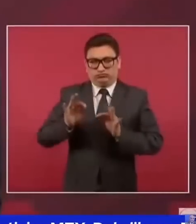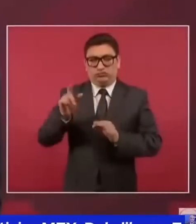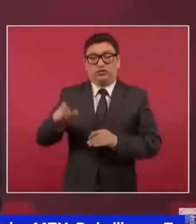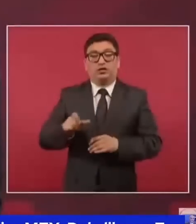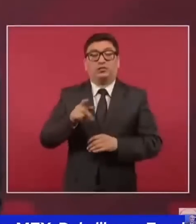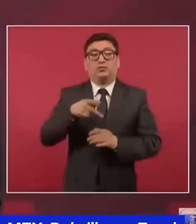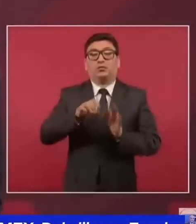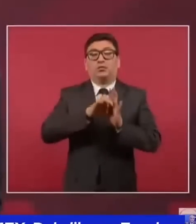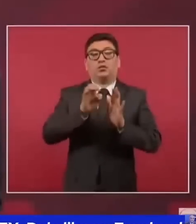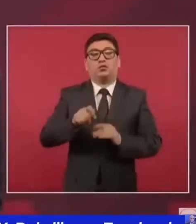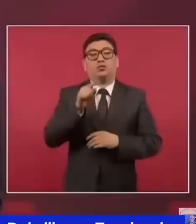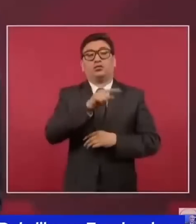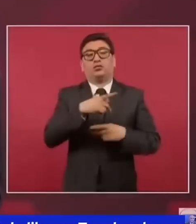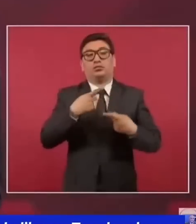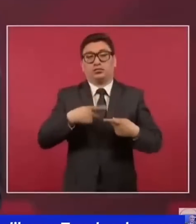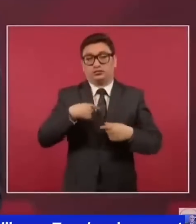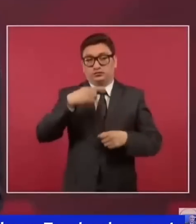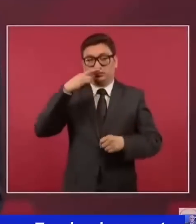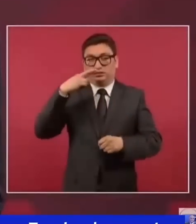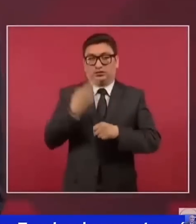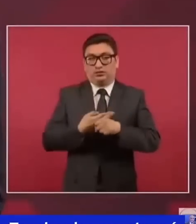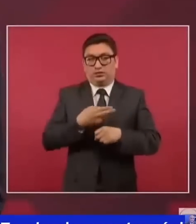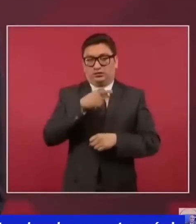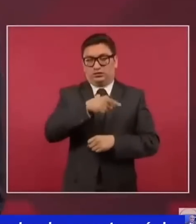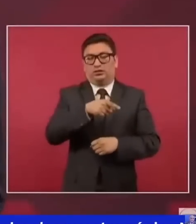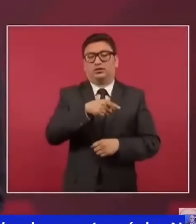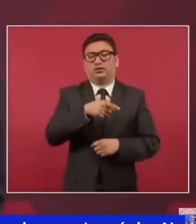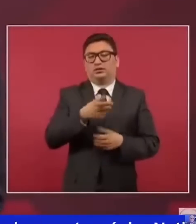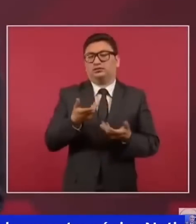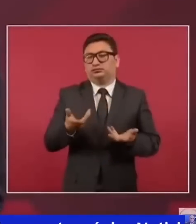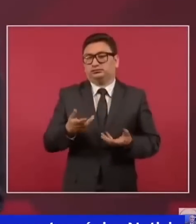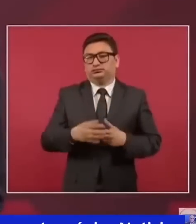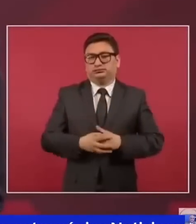ladrón común y corriente,